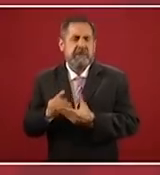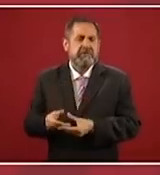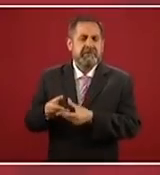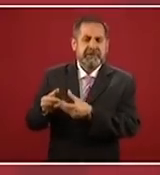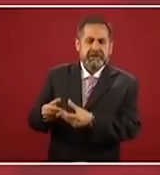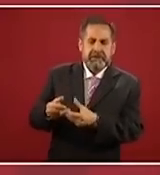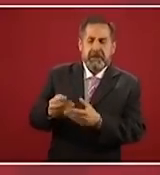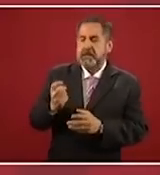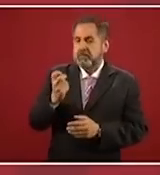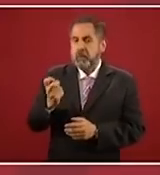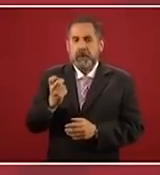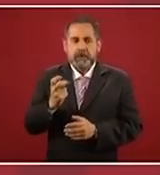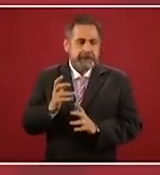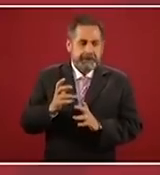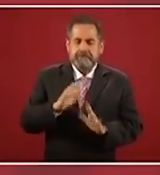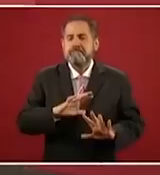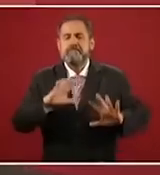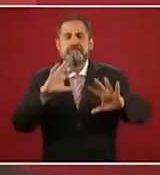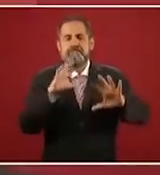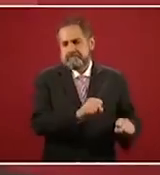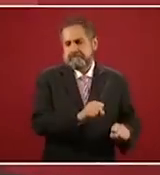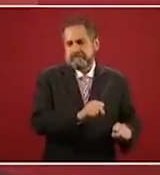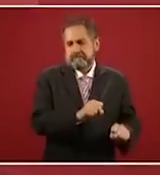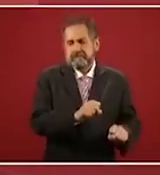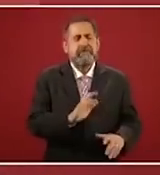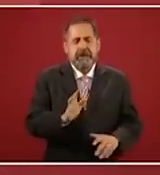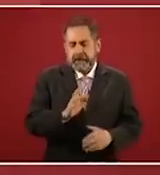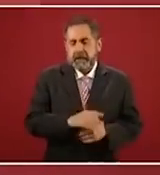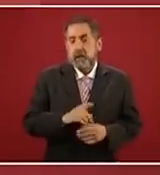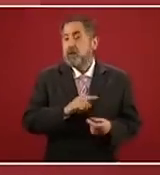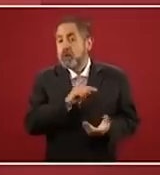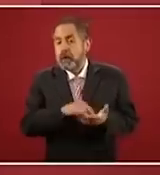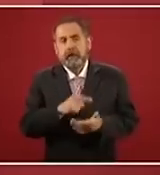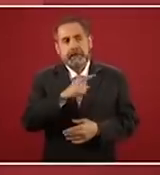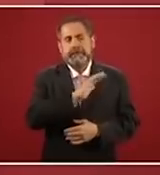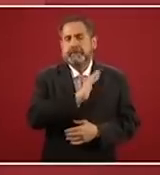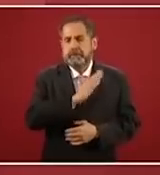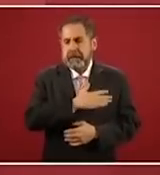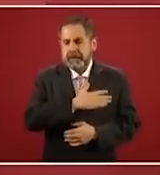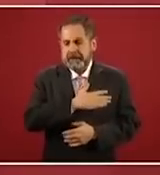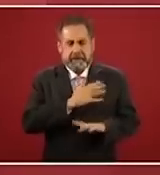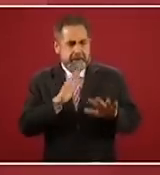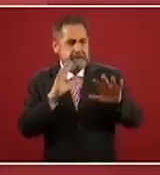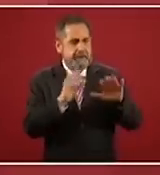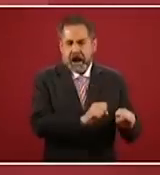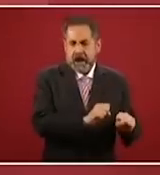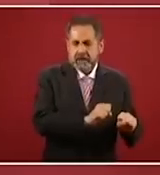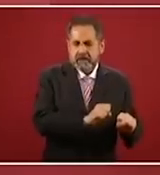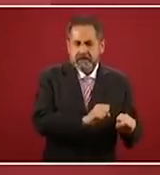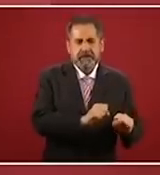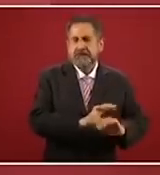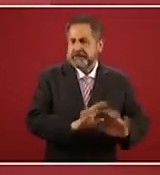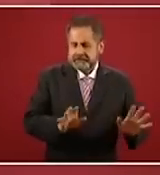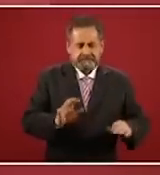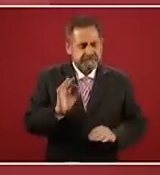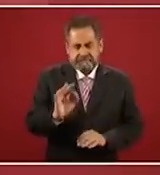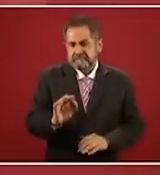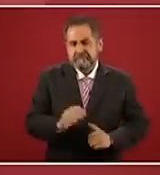por eso esta detención en España, y ya